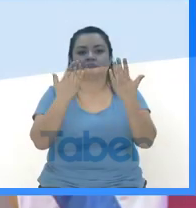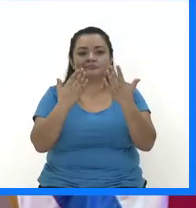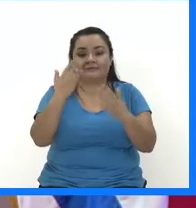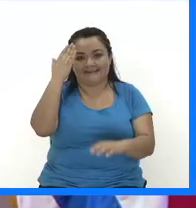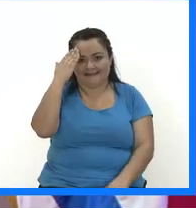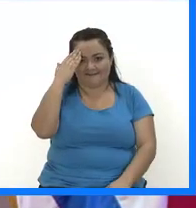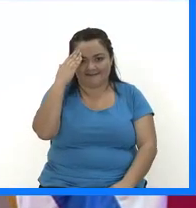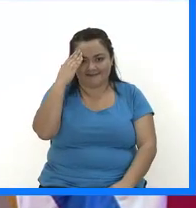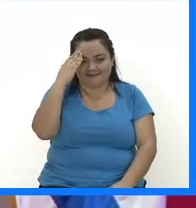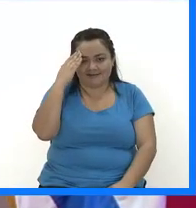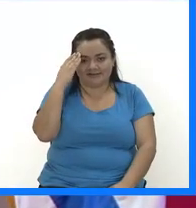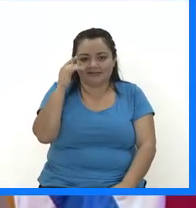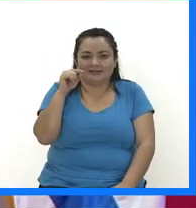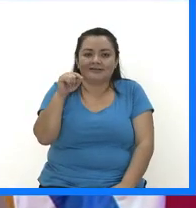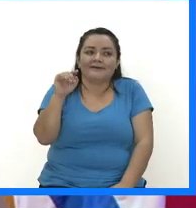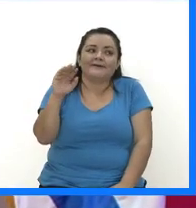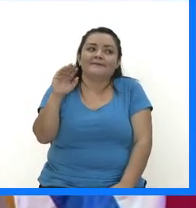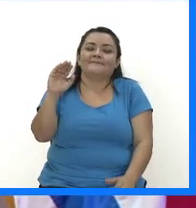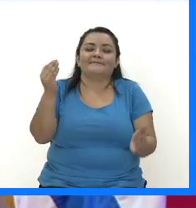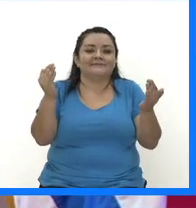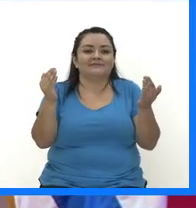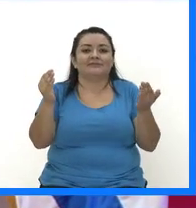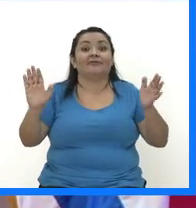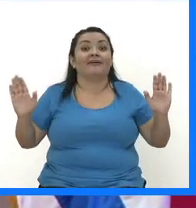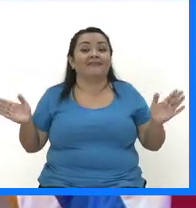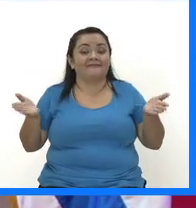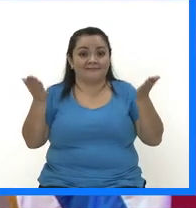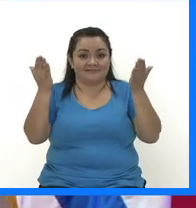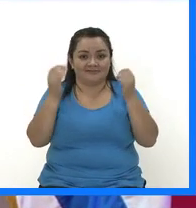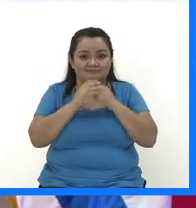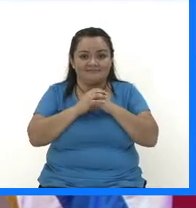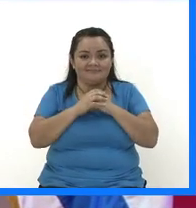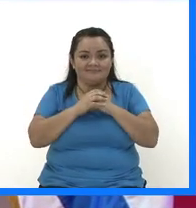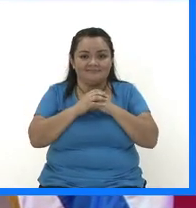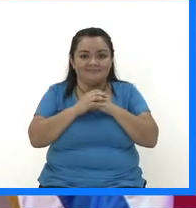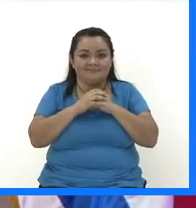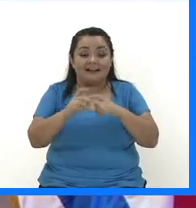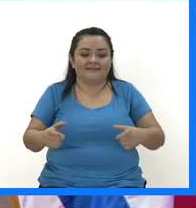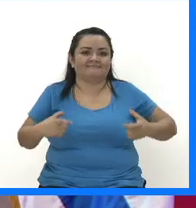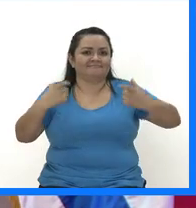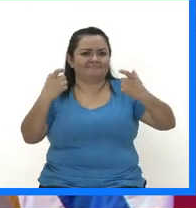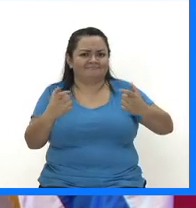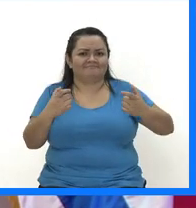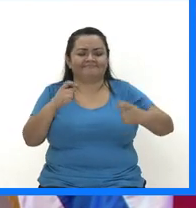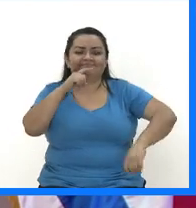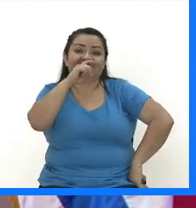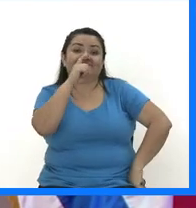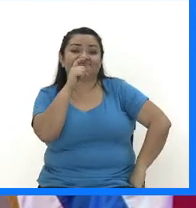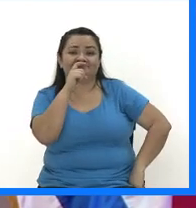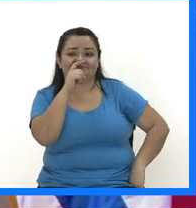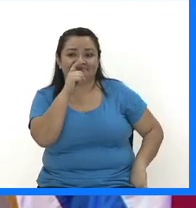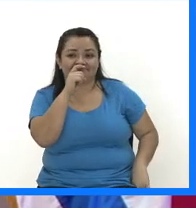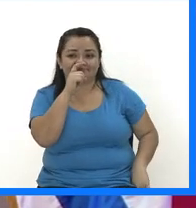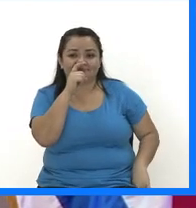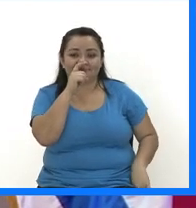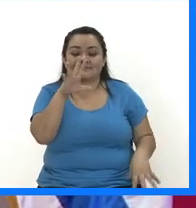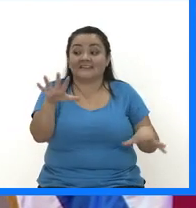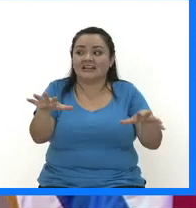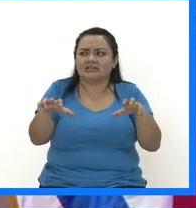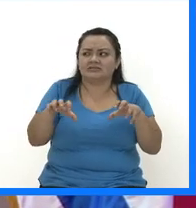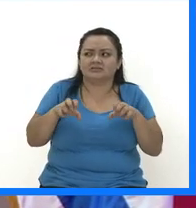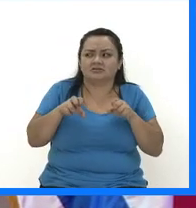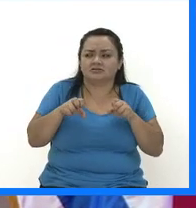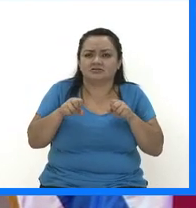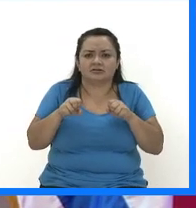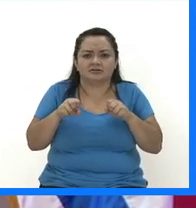espinos que crecen la fama la fortuna la soberbia el egoísmo